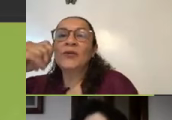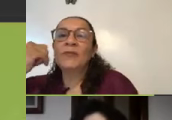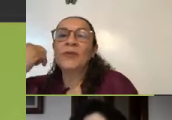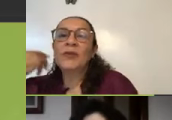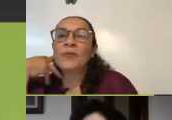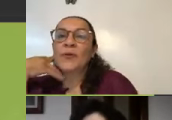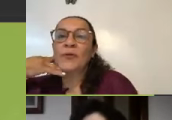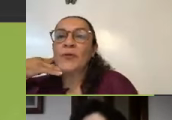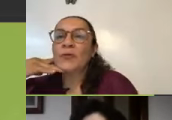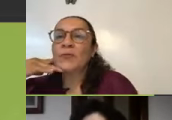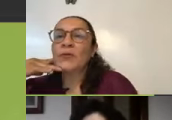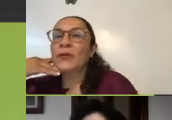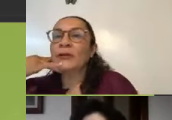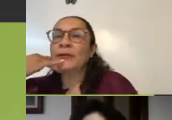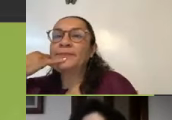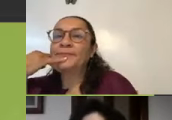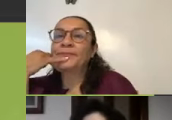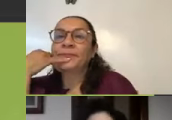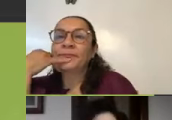referiré más adelante.